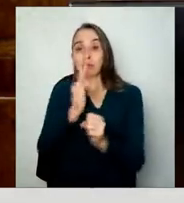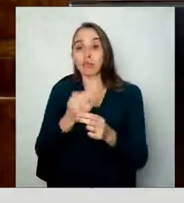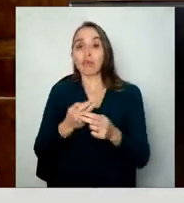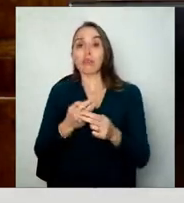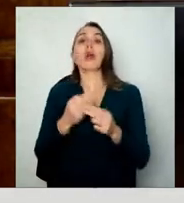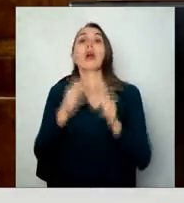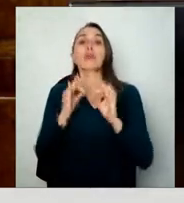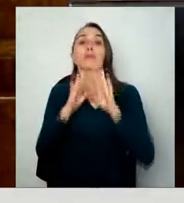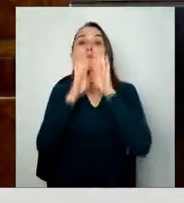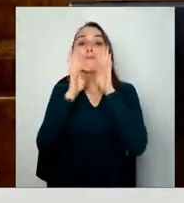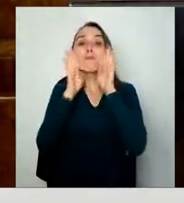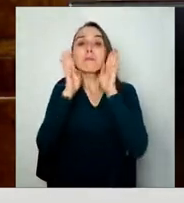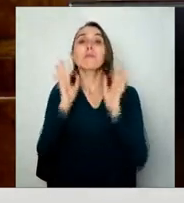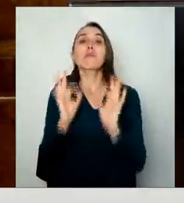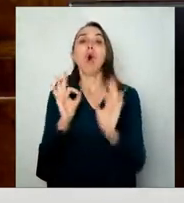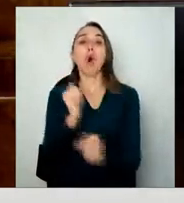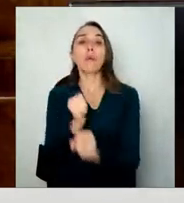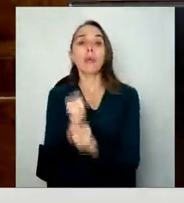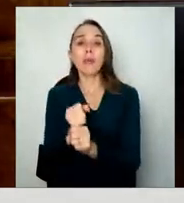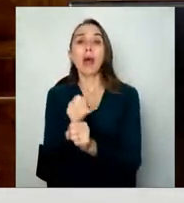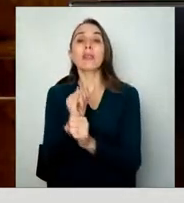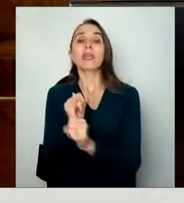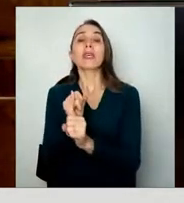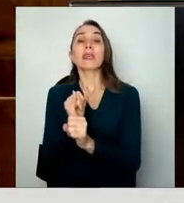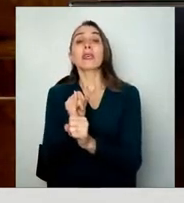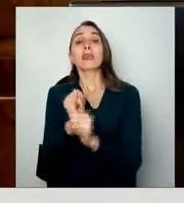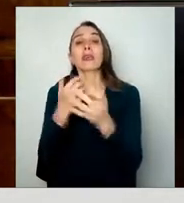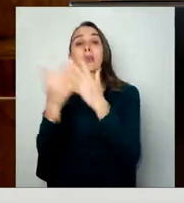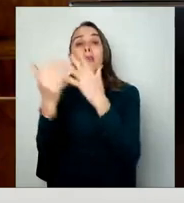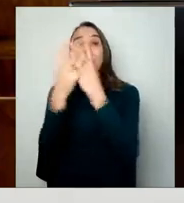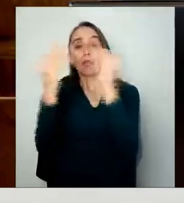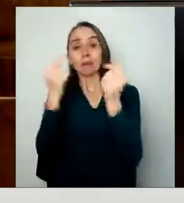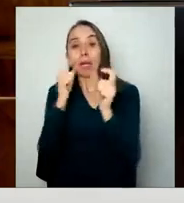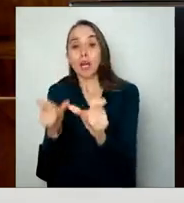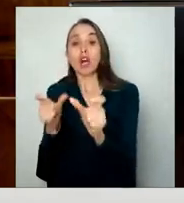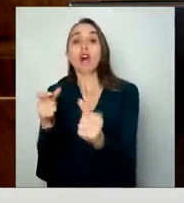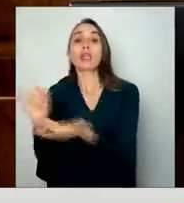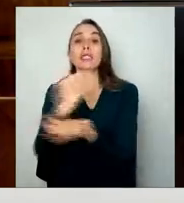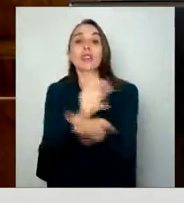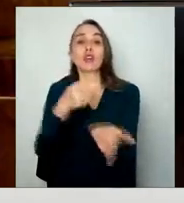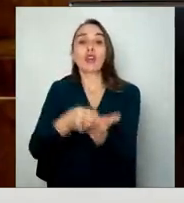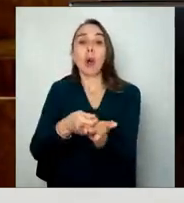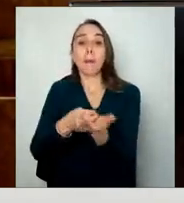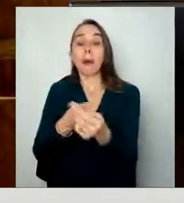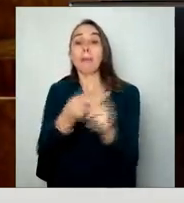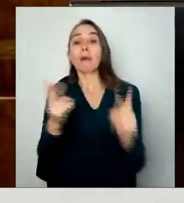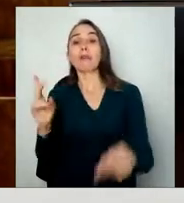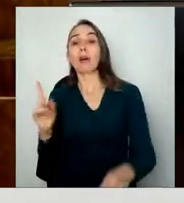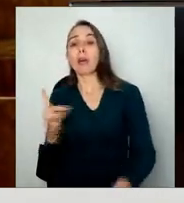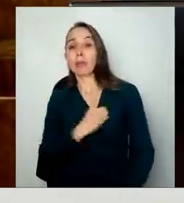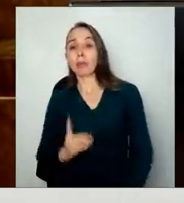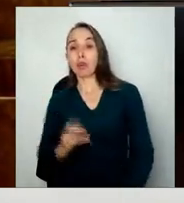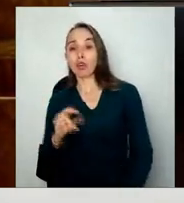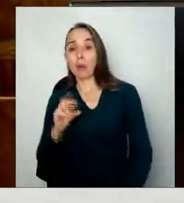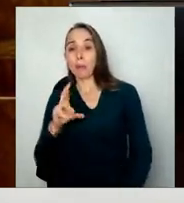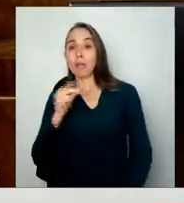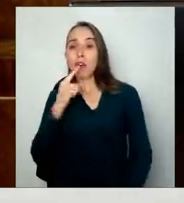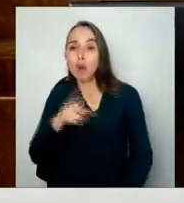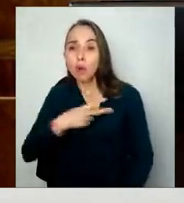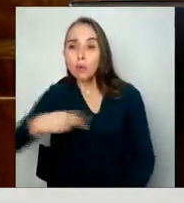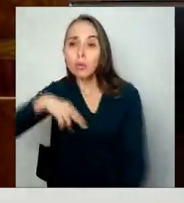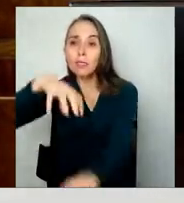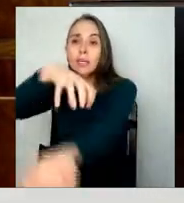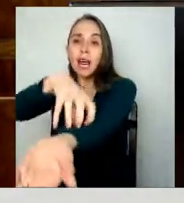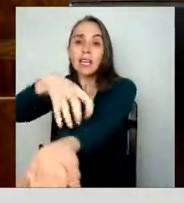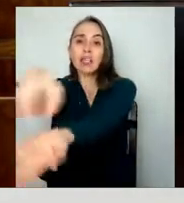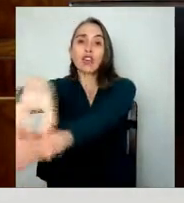en donde todos puedan acceder y hoy día hemos visto la crisis de la fundación en lo dicho mi colega Romero en nuestra región y ninguna región se escapa de